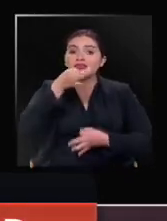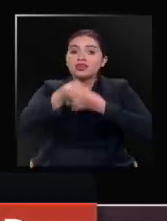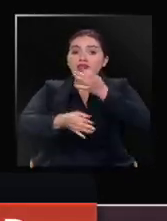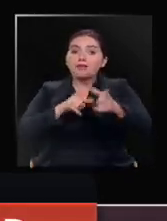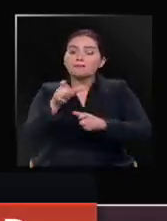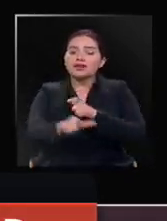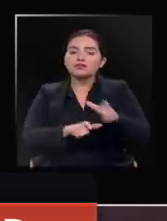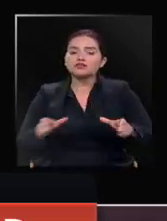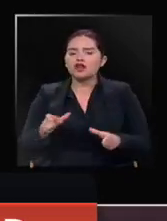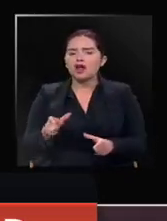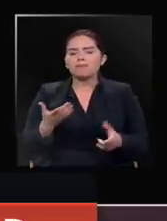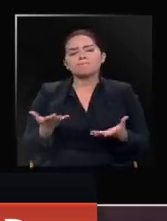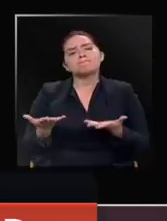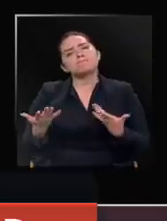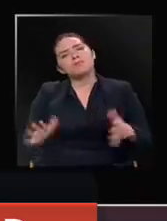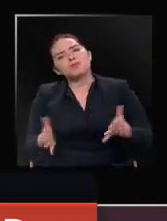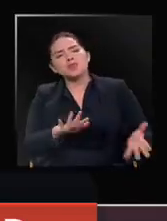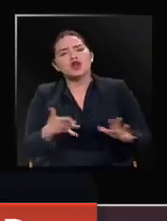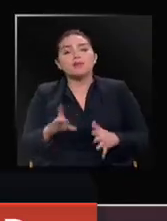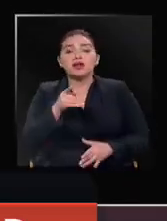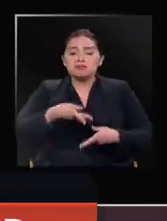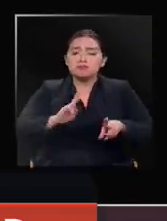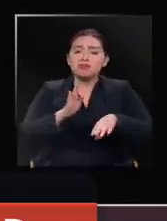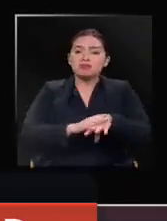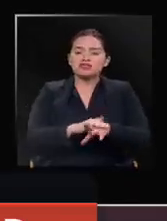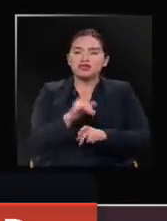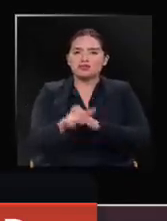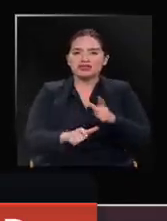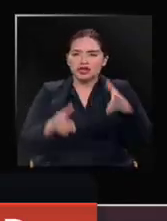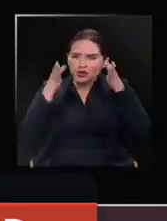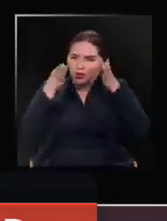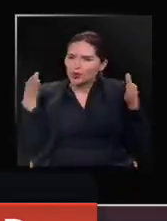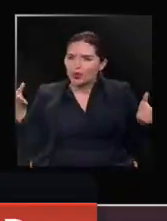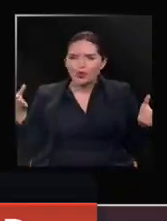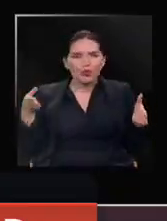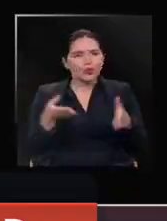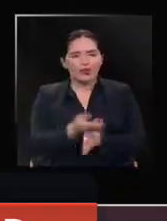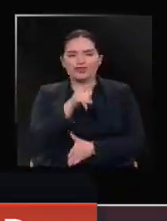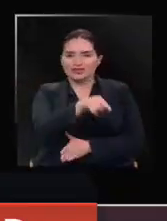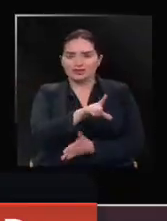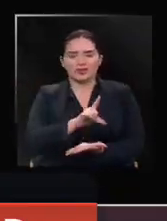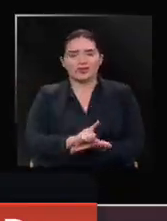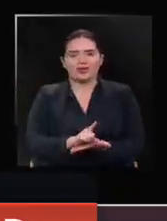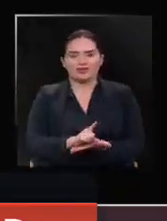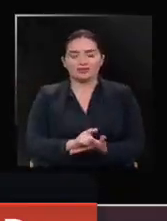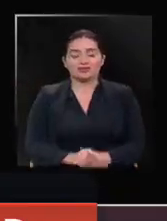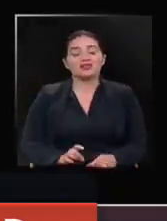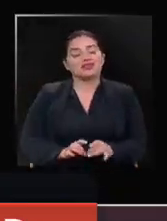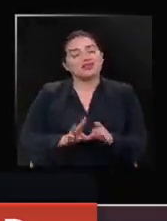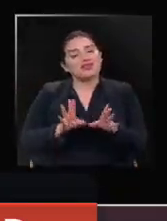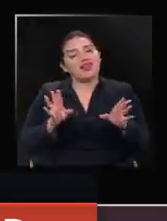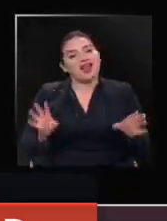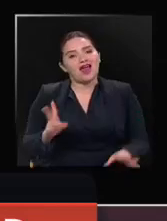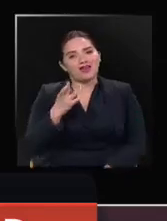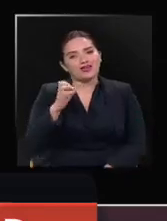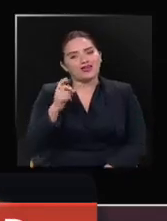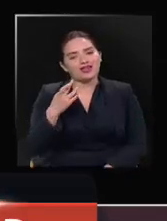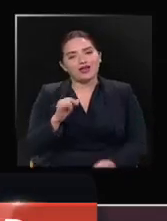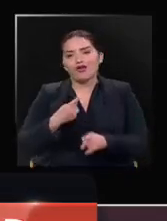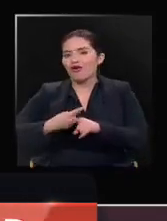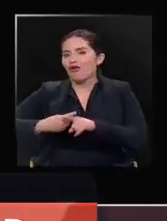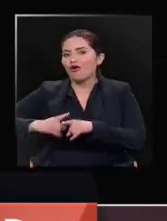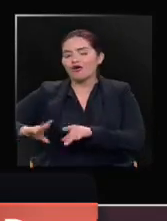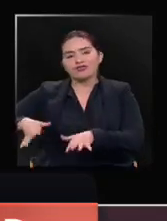efectivos y por lo menos han permitido que la gente se concentre en este sector de la escuela militar. Claro, Rodrigo, lo que ha sido también la tónica en